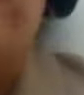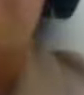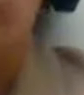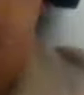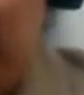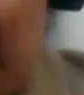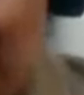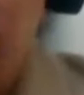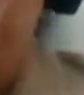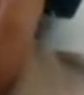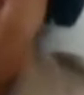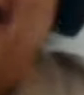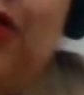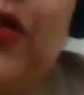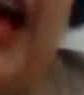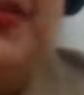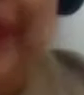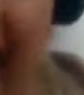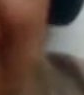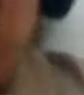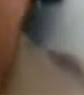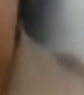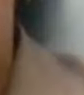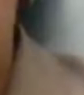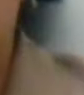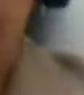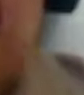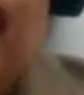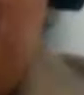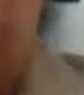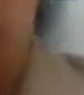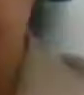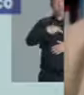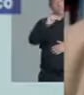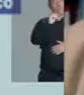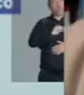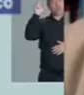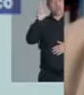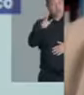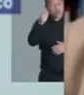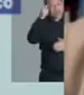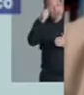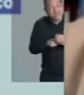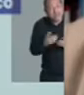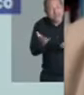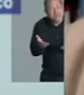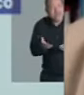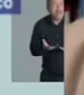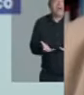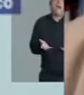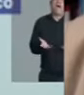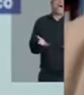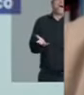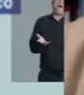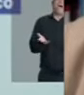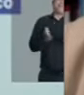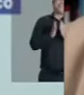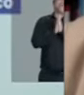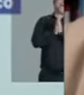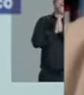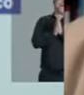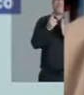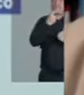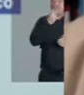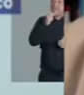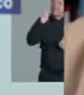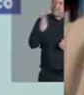una confrontación entre las dos aspirantes, la morenista y también la de la oposición, Claudia Sheinbaum y Xóchitl Gálvez.